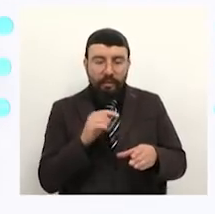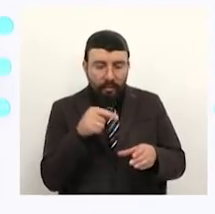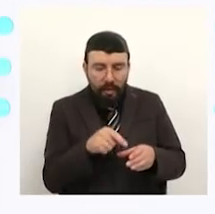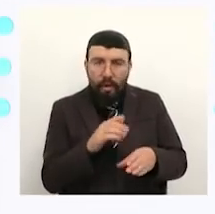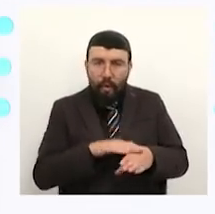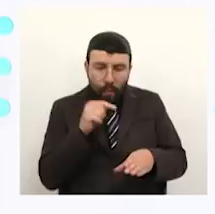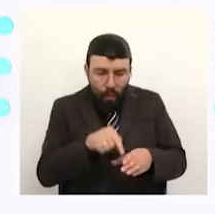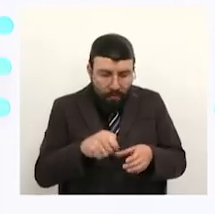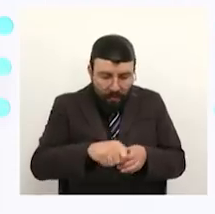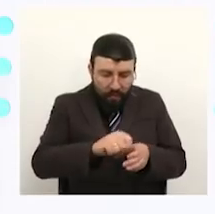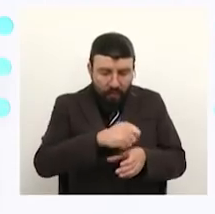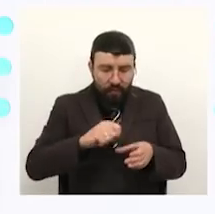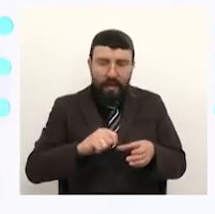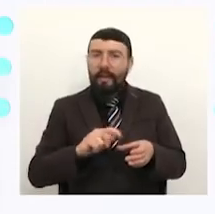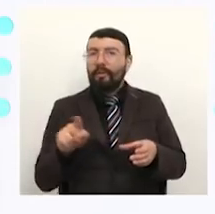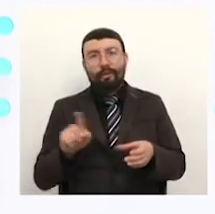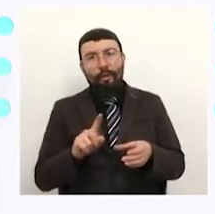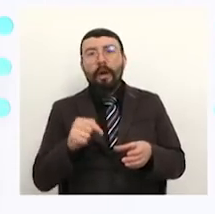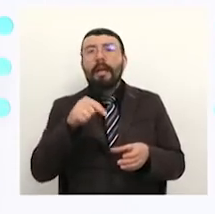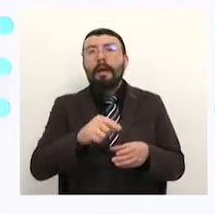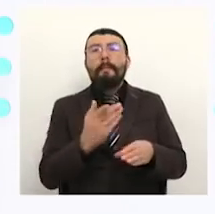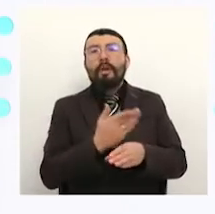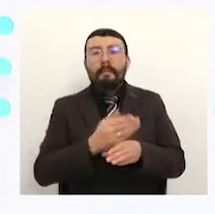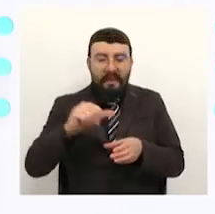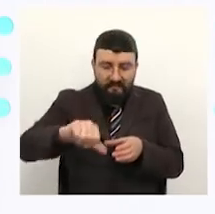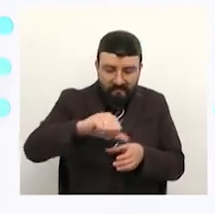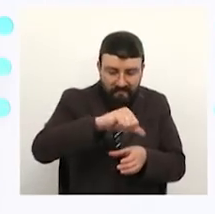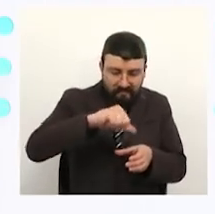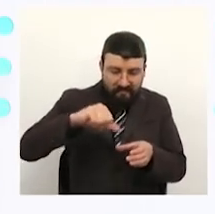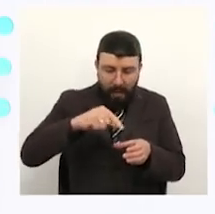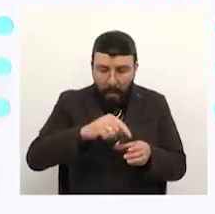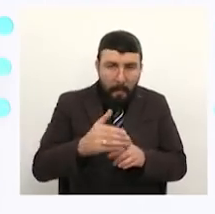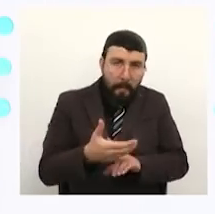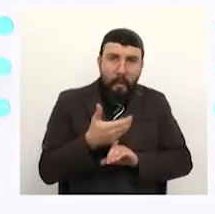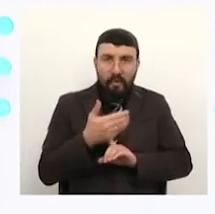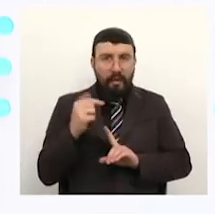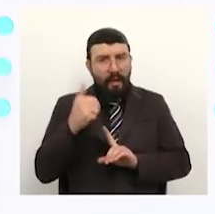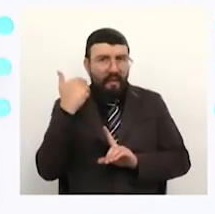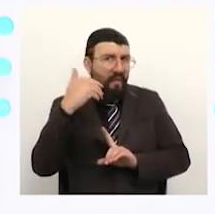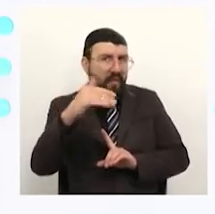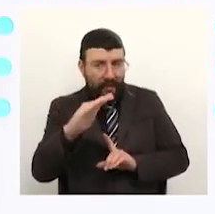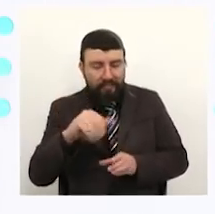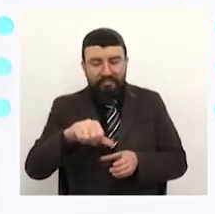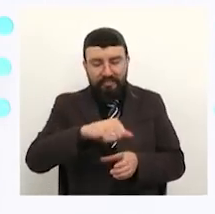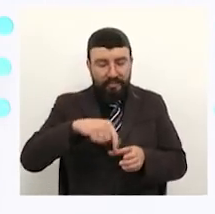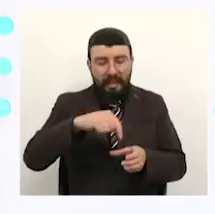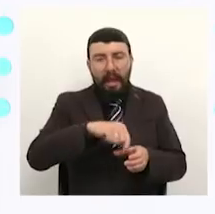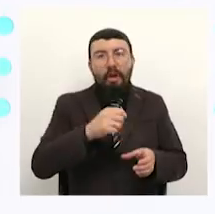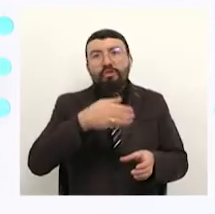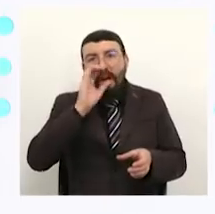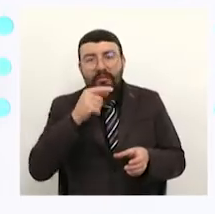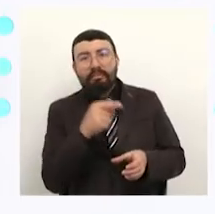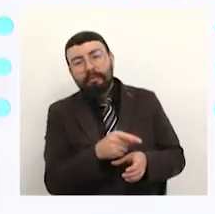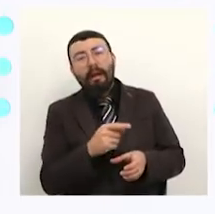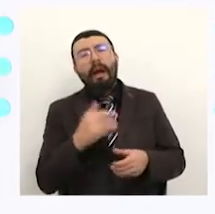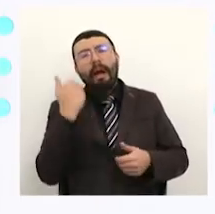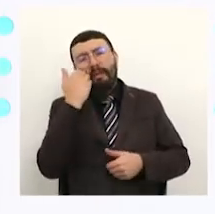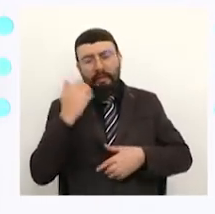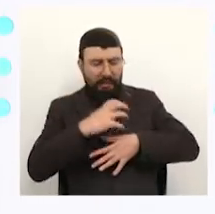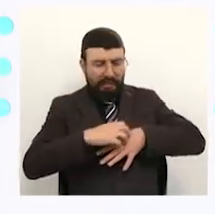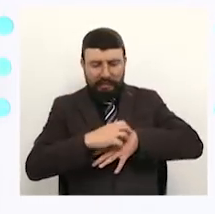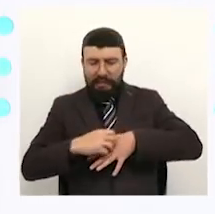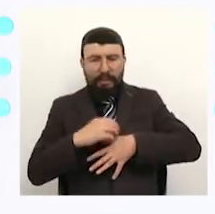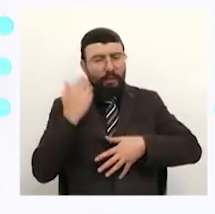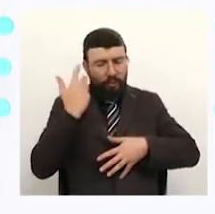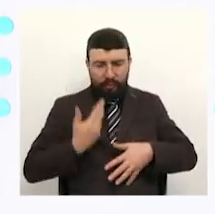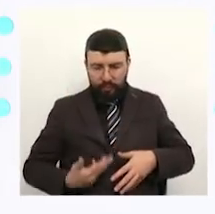a los enlatados para que perduren ciertos entonces ahí es donde hay una gran liberación de histamina y muchos de nuestros pacientes pueden no tolerar las las manifestaciones así